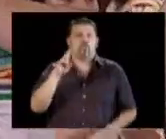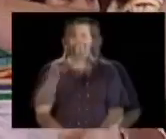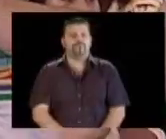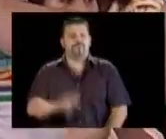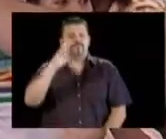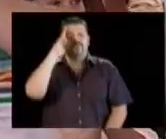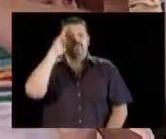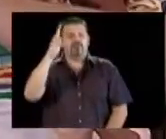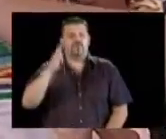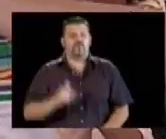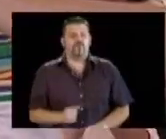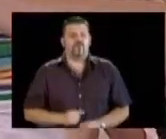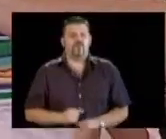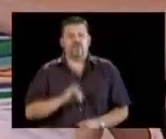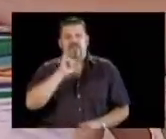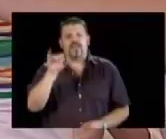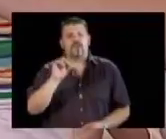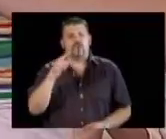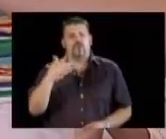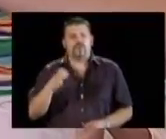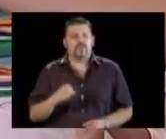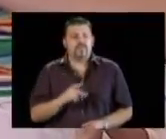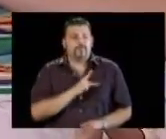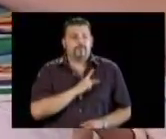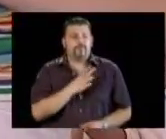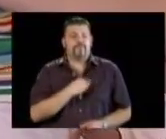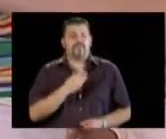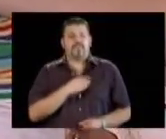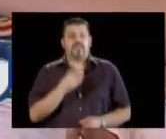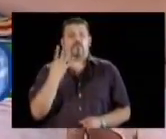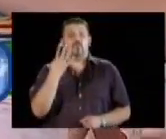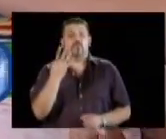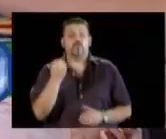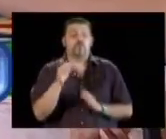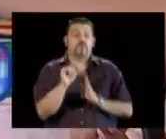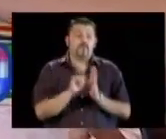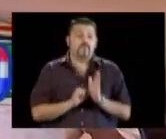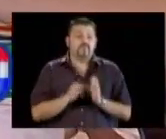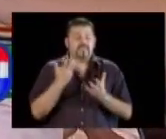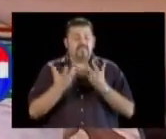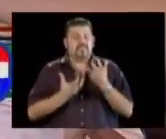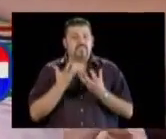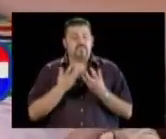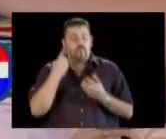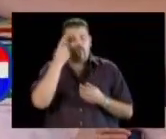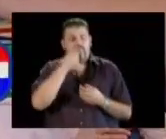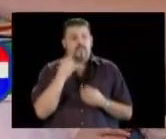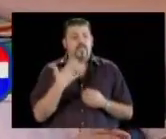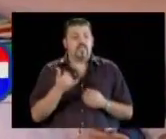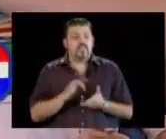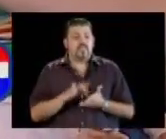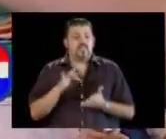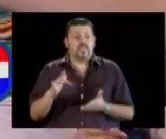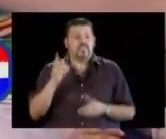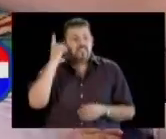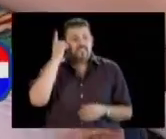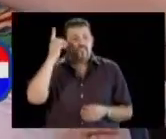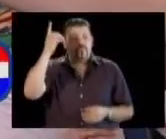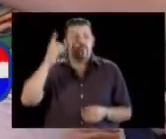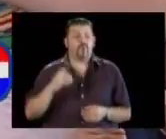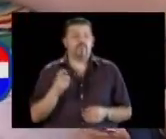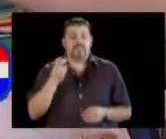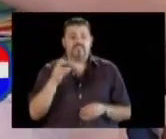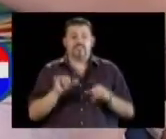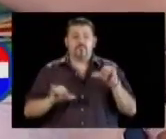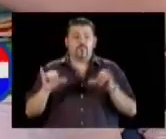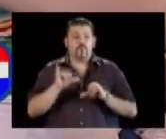Hola, hola Jorge. Mi hija a los 9 meses se quemó de la cara. Gracias a Dios el